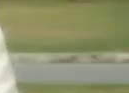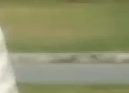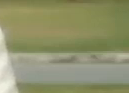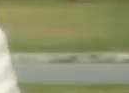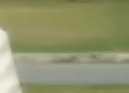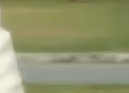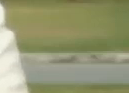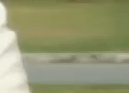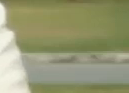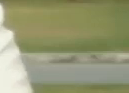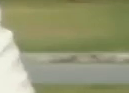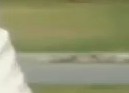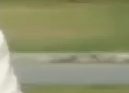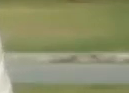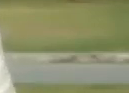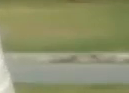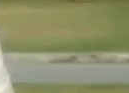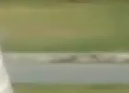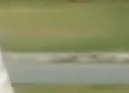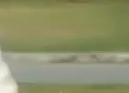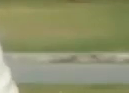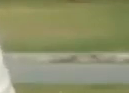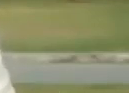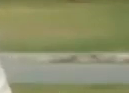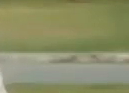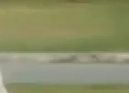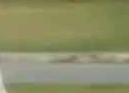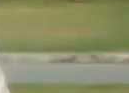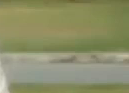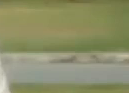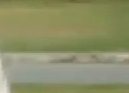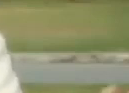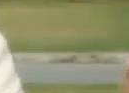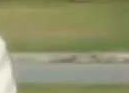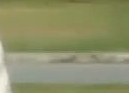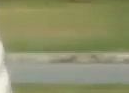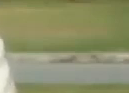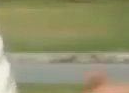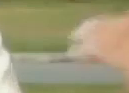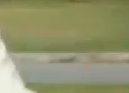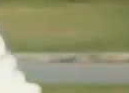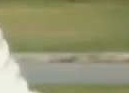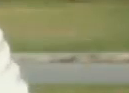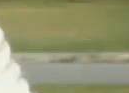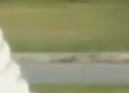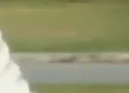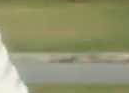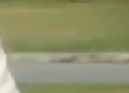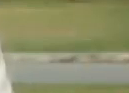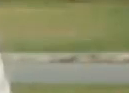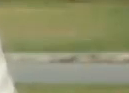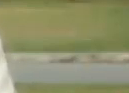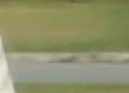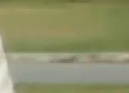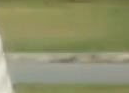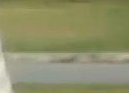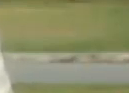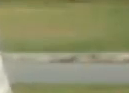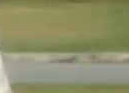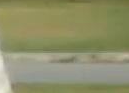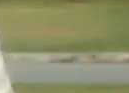de la Revolución Cubana Fidel Castro, recibe al comandante Hugo Chávez. En su momento, años más tarde, se convertiría en el presidente